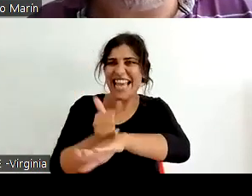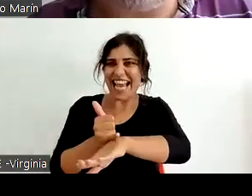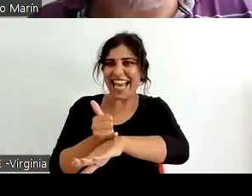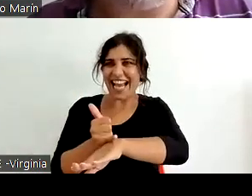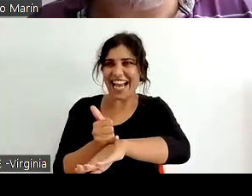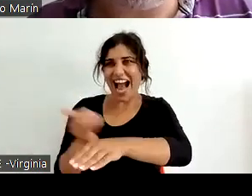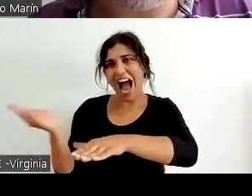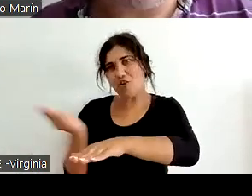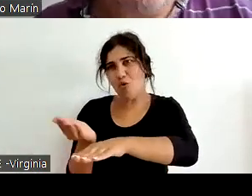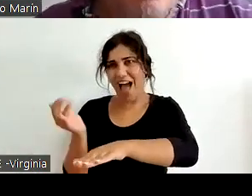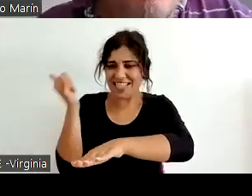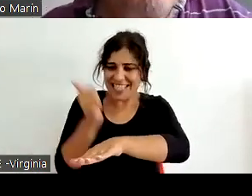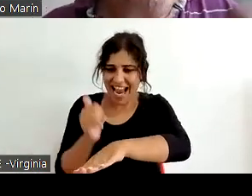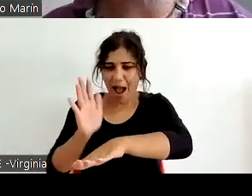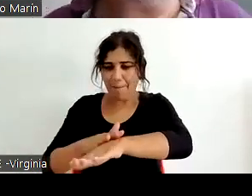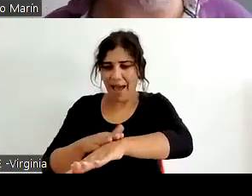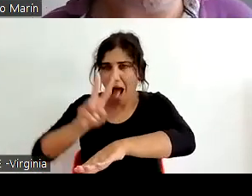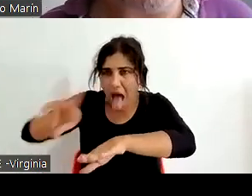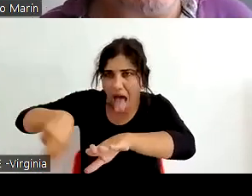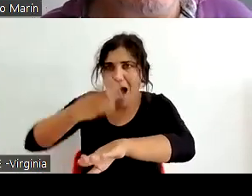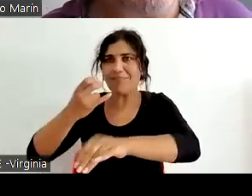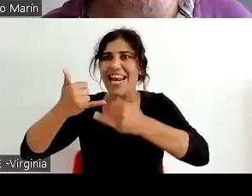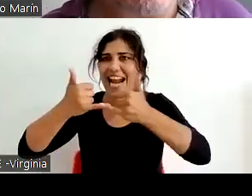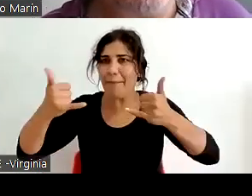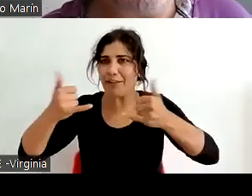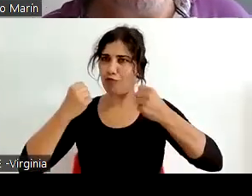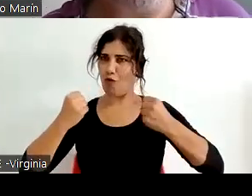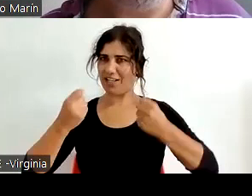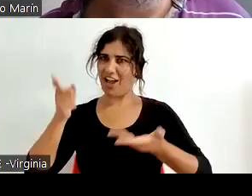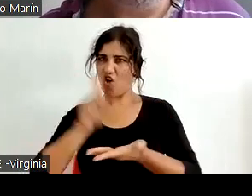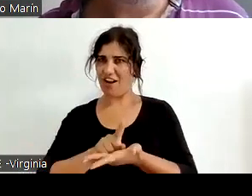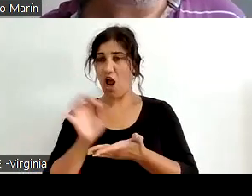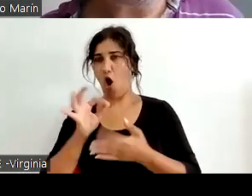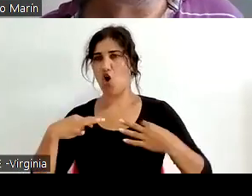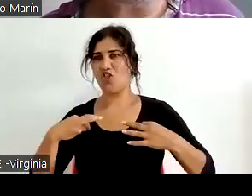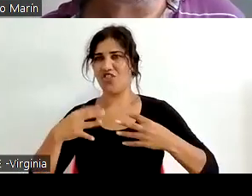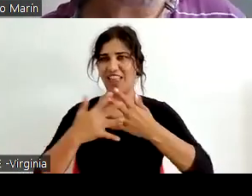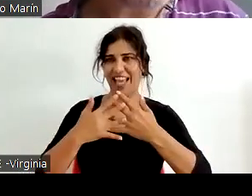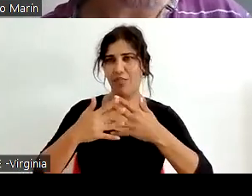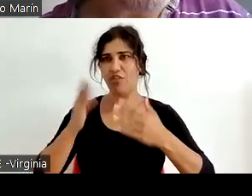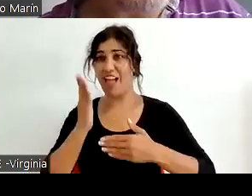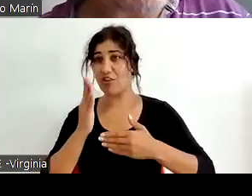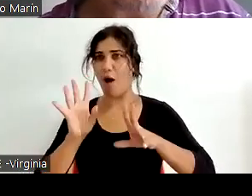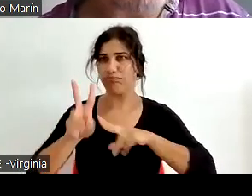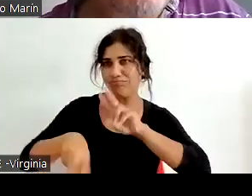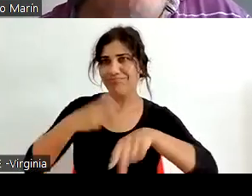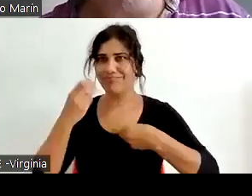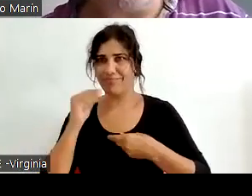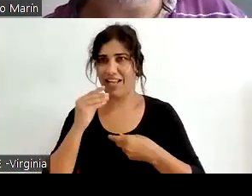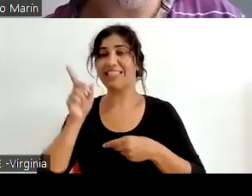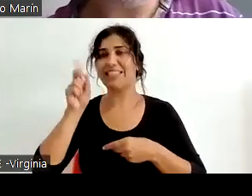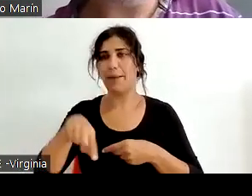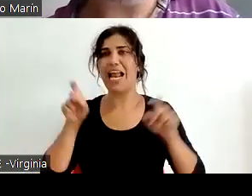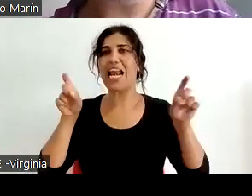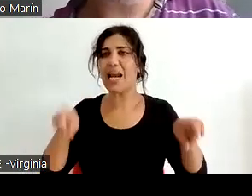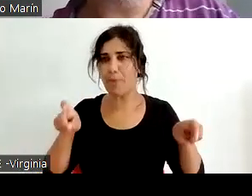regenere ese ligamento y ese tejido dañado. Si es posible, haremos también reposo con las piernas elevadas, también